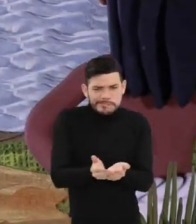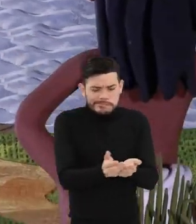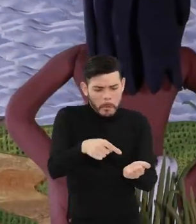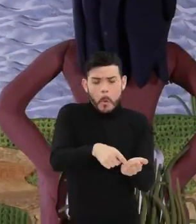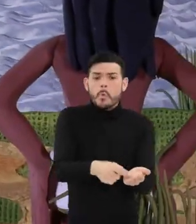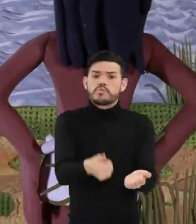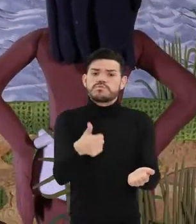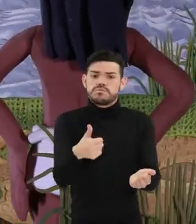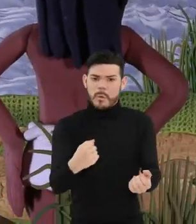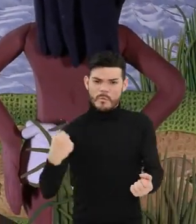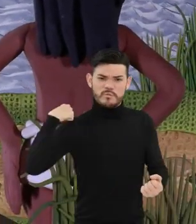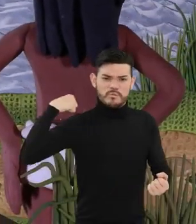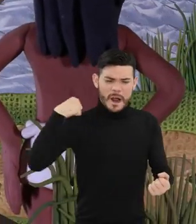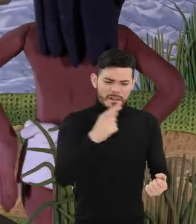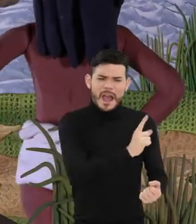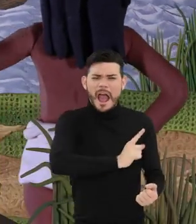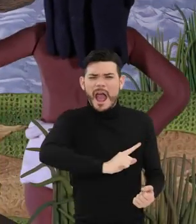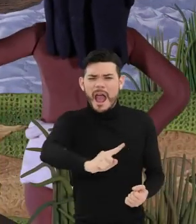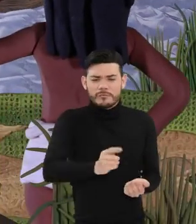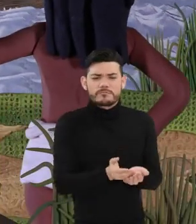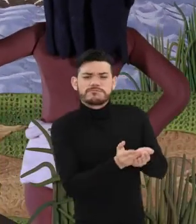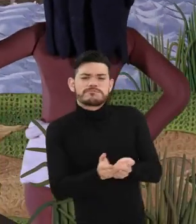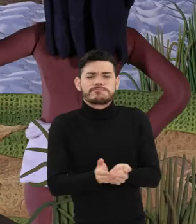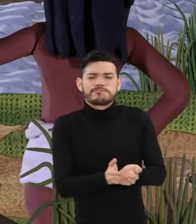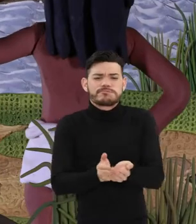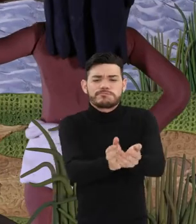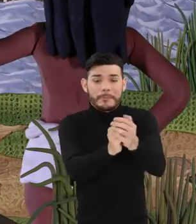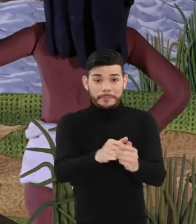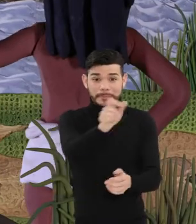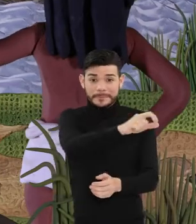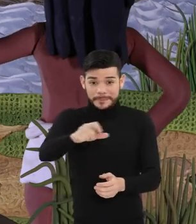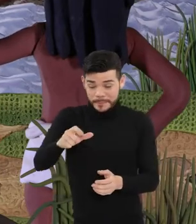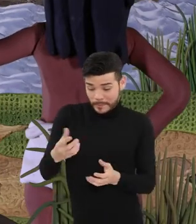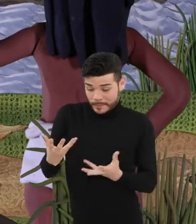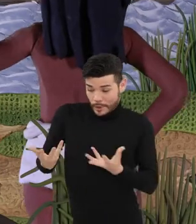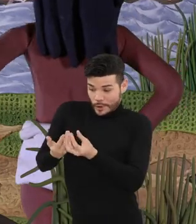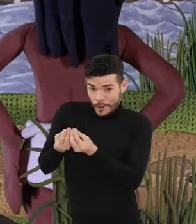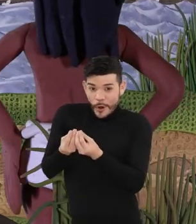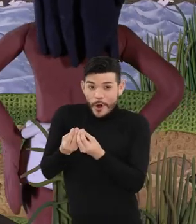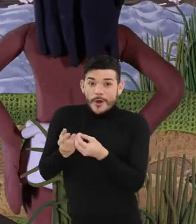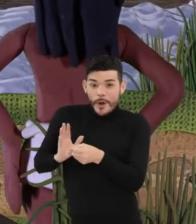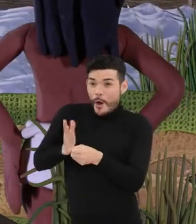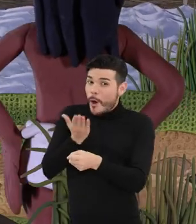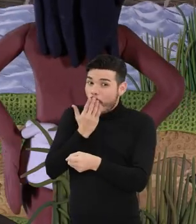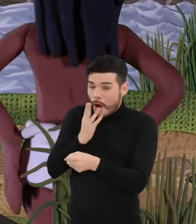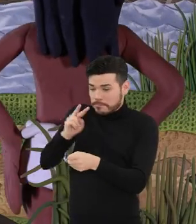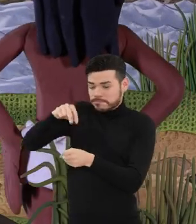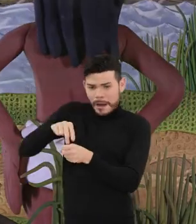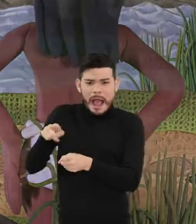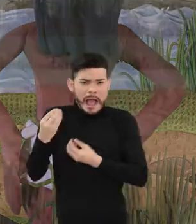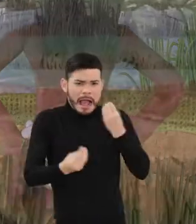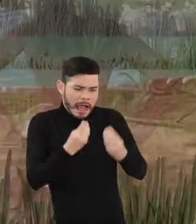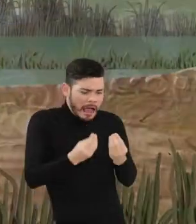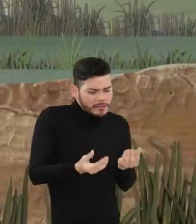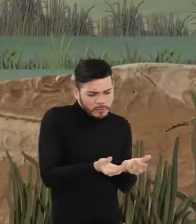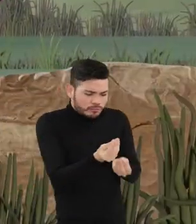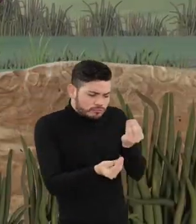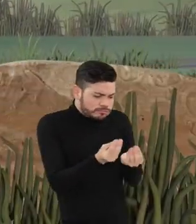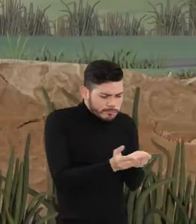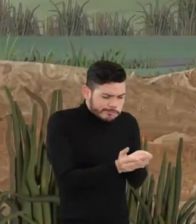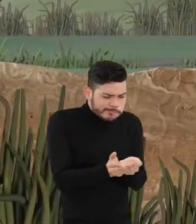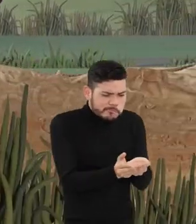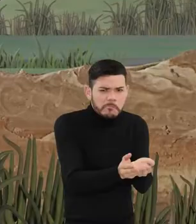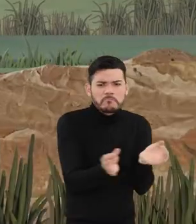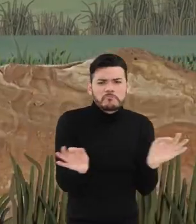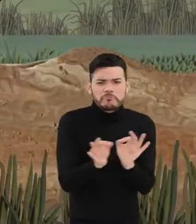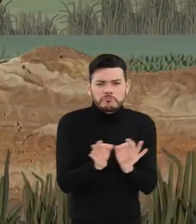años. Los pobladores prehispánicos de las cuencas del río Magdalena fabricaban balsas y piraguas. Estas últimas